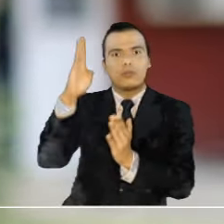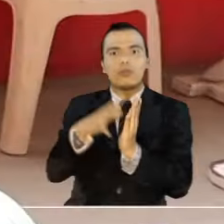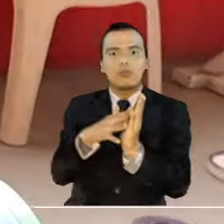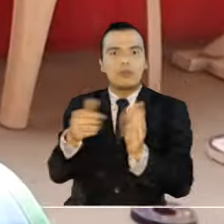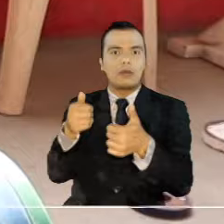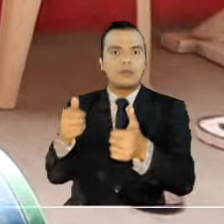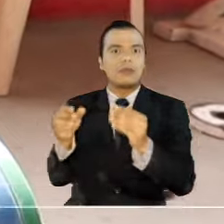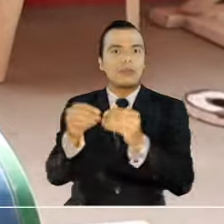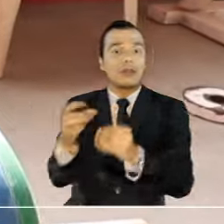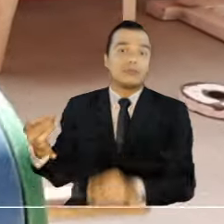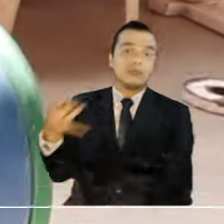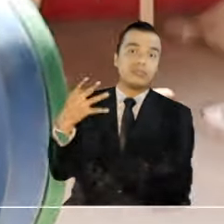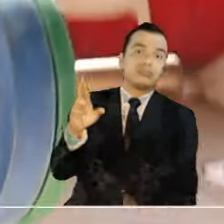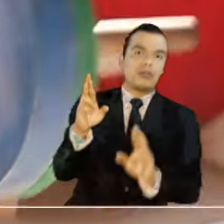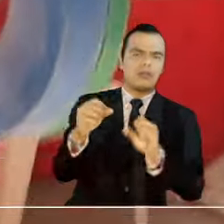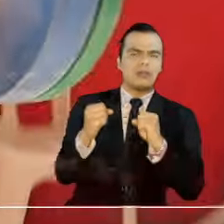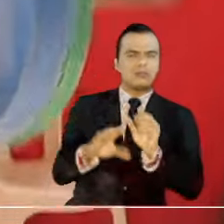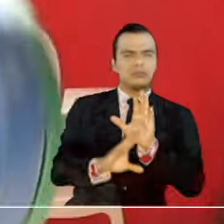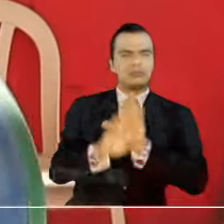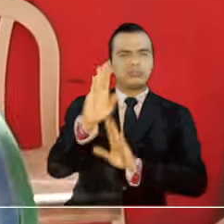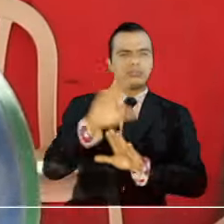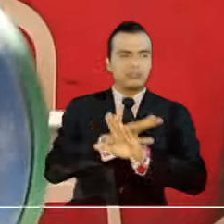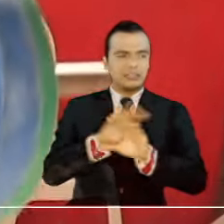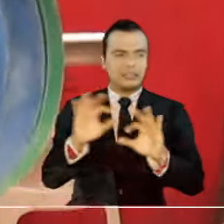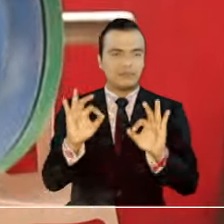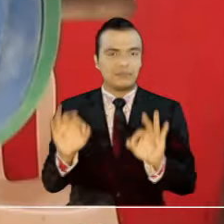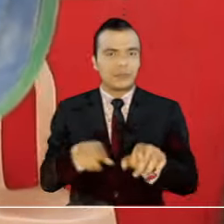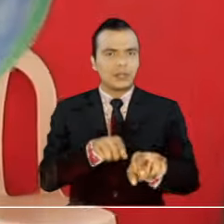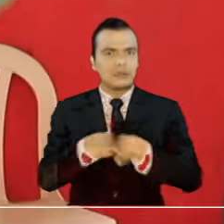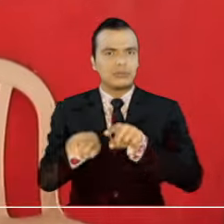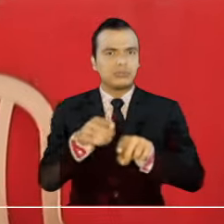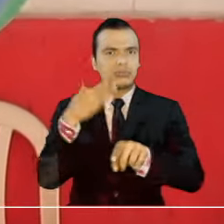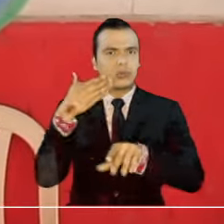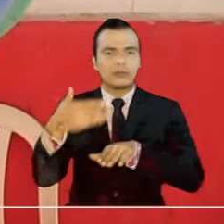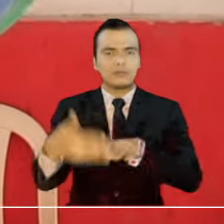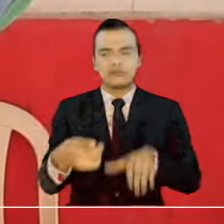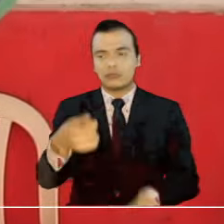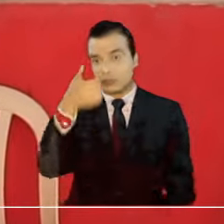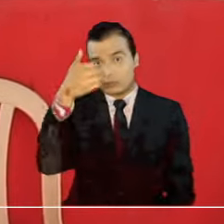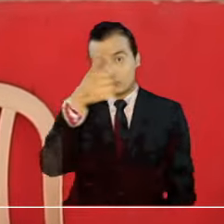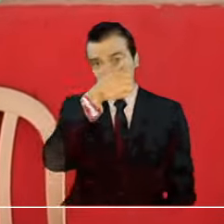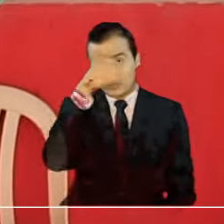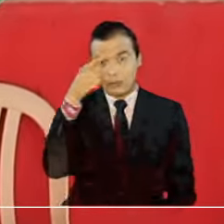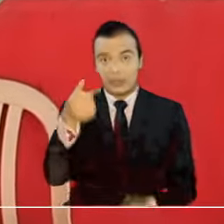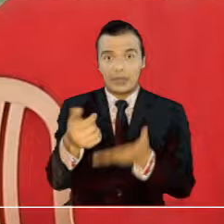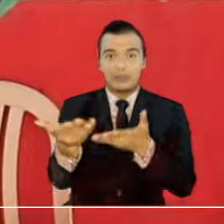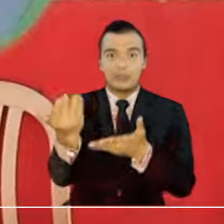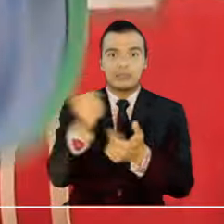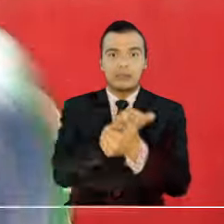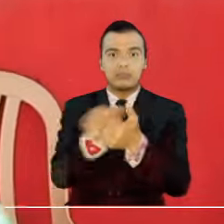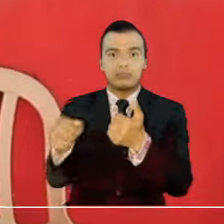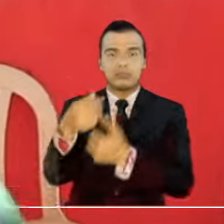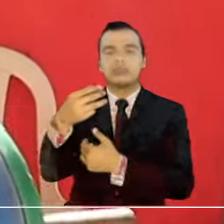objetivos. El sub-20 de pesas irá hasta el domingo y entregará cupos a los primeros Juegos Nacionales de la Juventud en noviembre en Pereira.